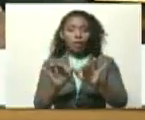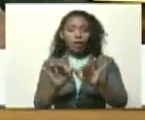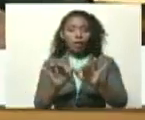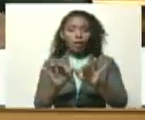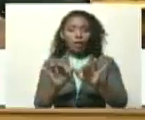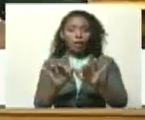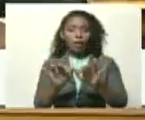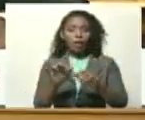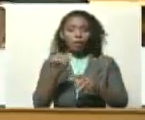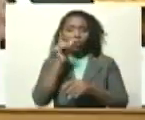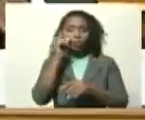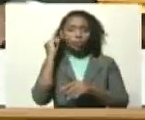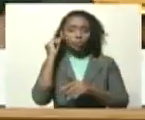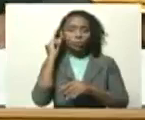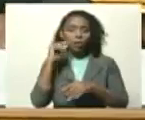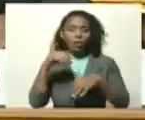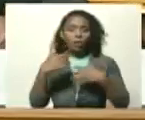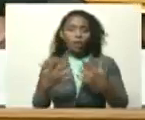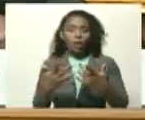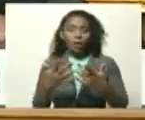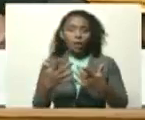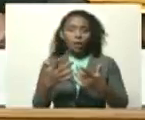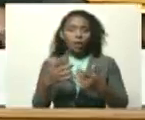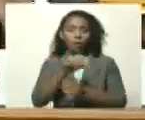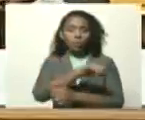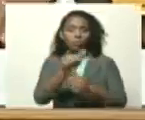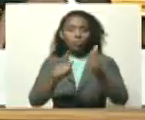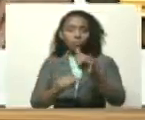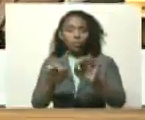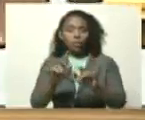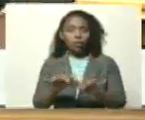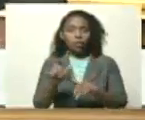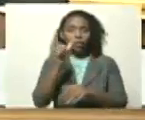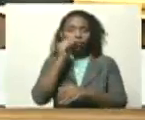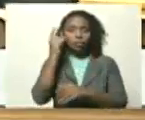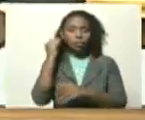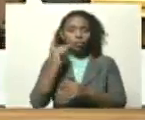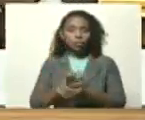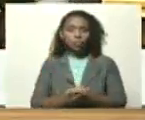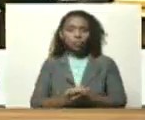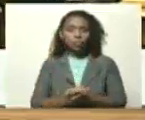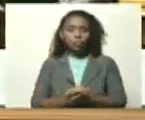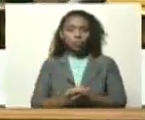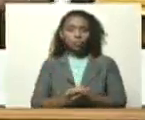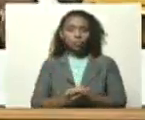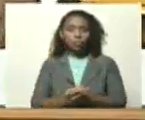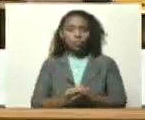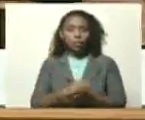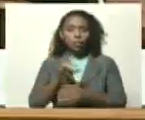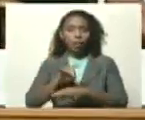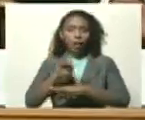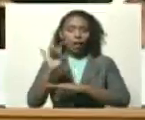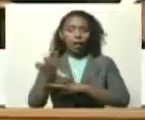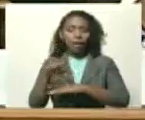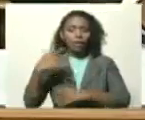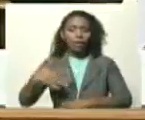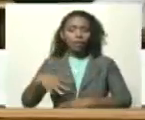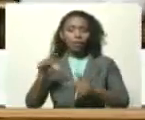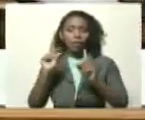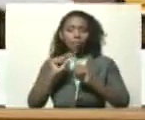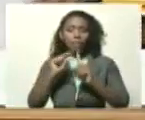o secretario y de la subsecretaria o subsecretario. Voy a dejar en el derecho de